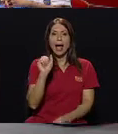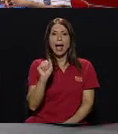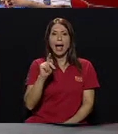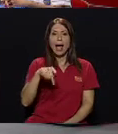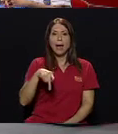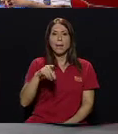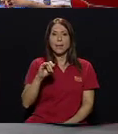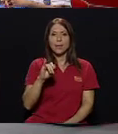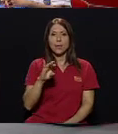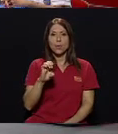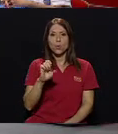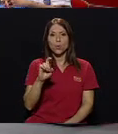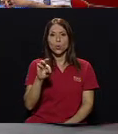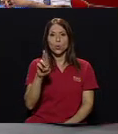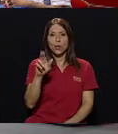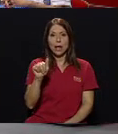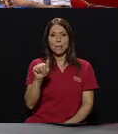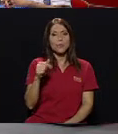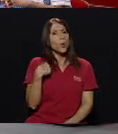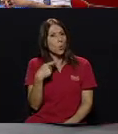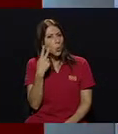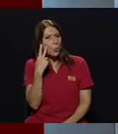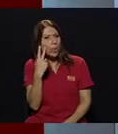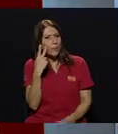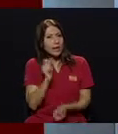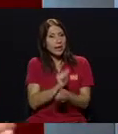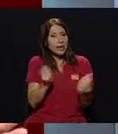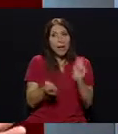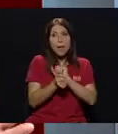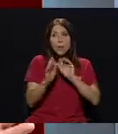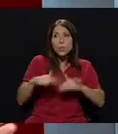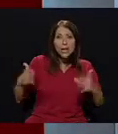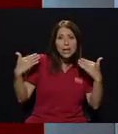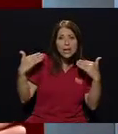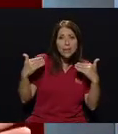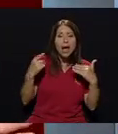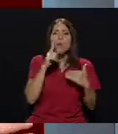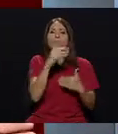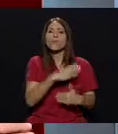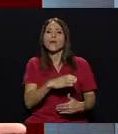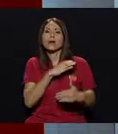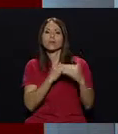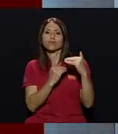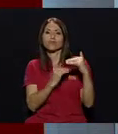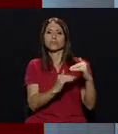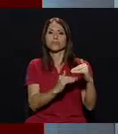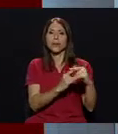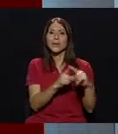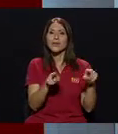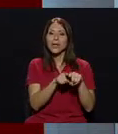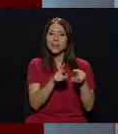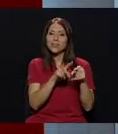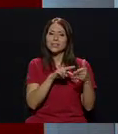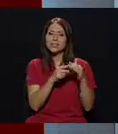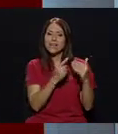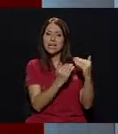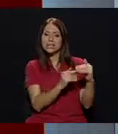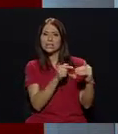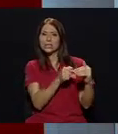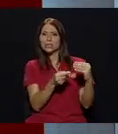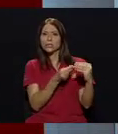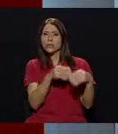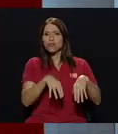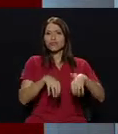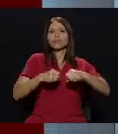A pesar, uno puede ver, digamos, el cambio de clima como un problema, digamos, un factor que limite, pero también es un reto, digamos. Y yo creo